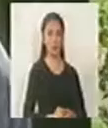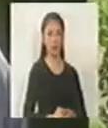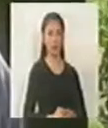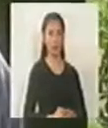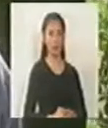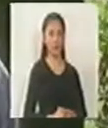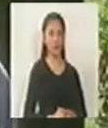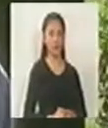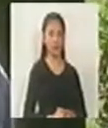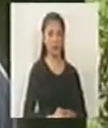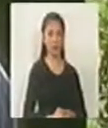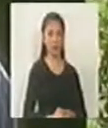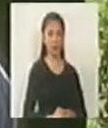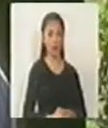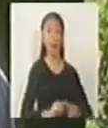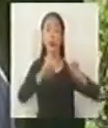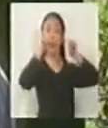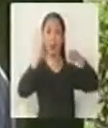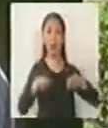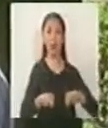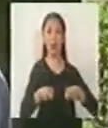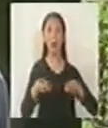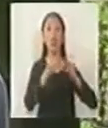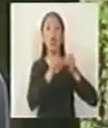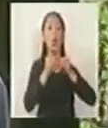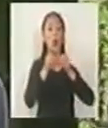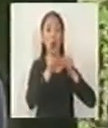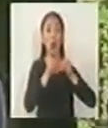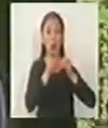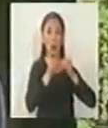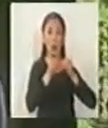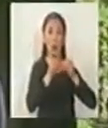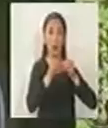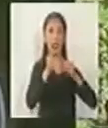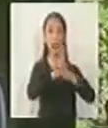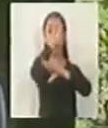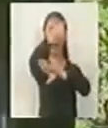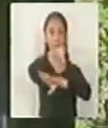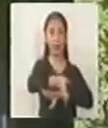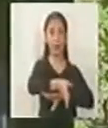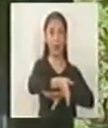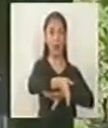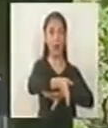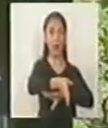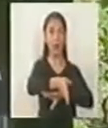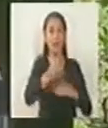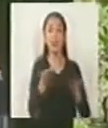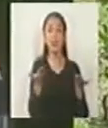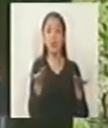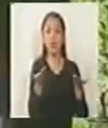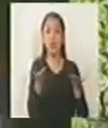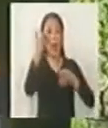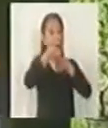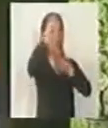están realizando, de lo, como bien lo mencionaba recién, el tema de esto, que es la entrada precisamente, que quizás era algo que no estaba